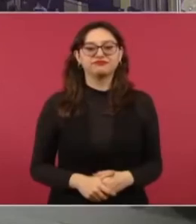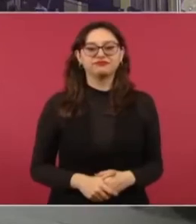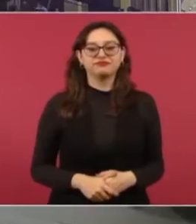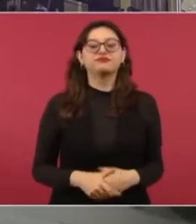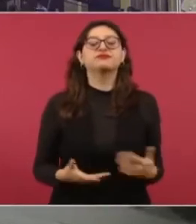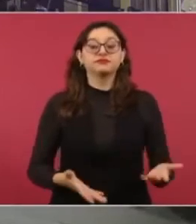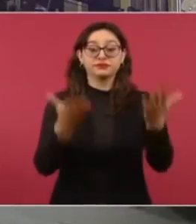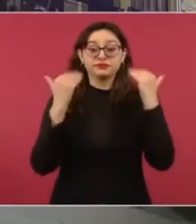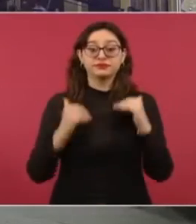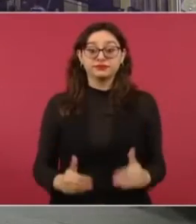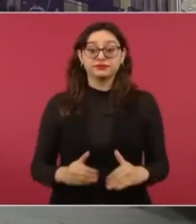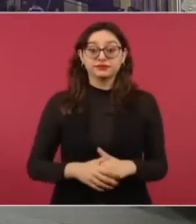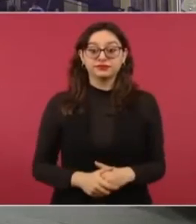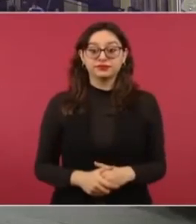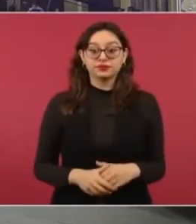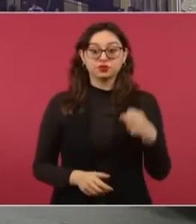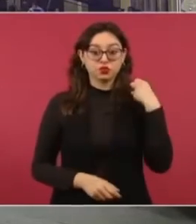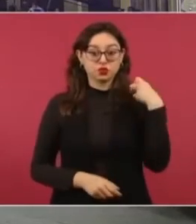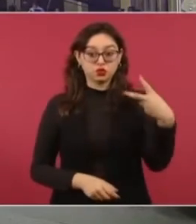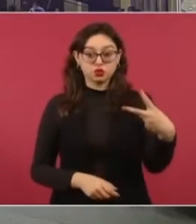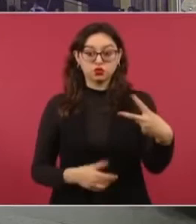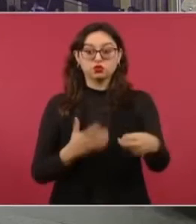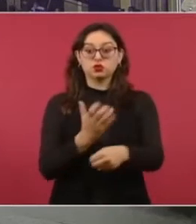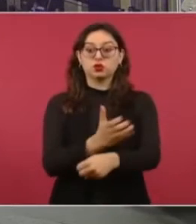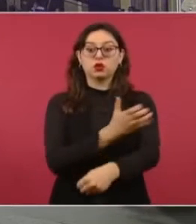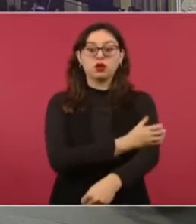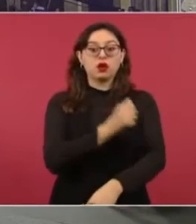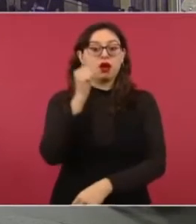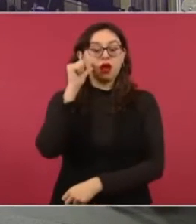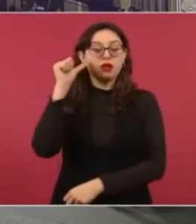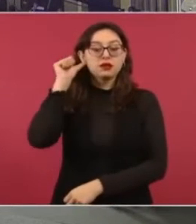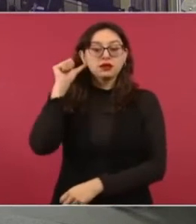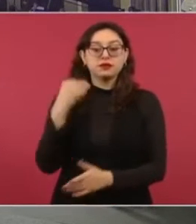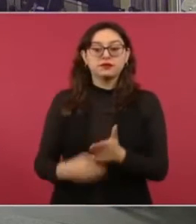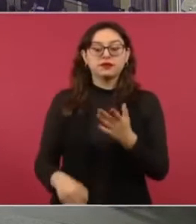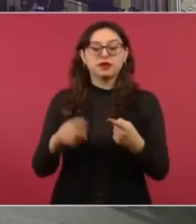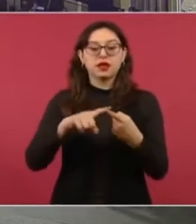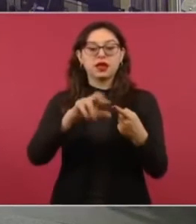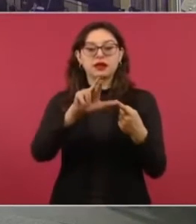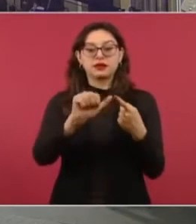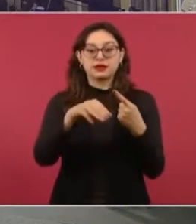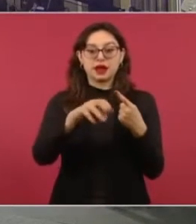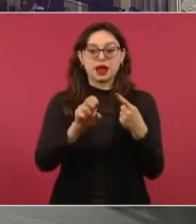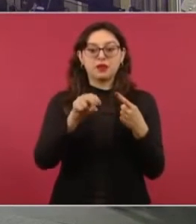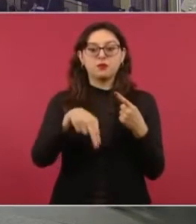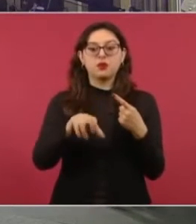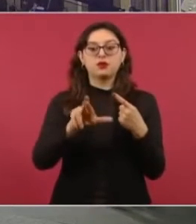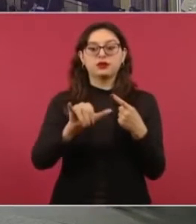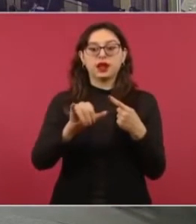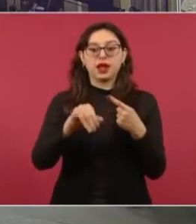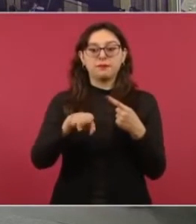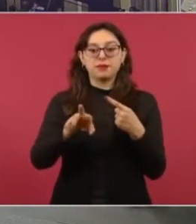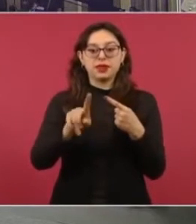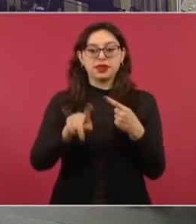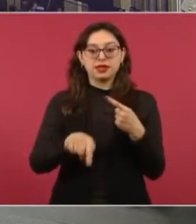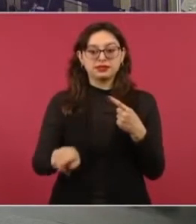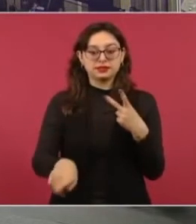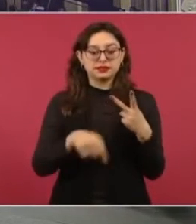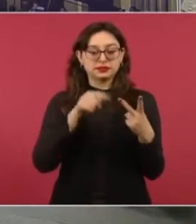Bueno, vámonos. Miren, quedaron pendientes 2 compañeros, Ramón Ramírez Gutiérrez